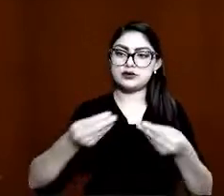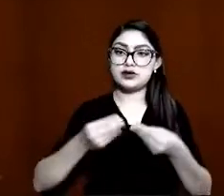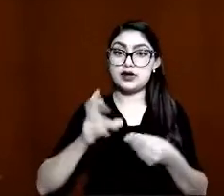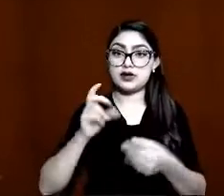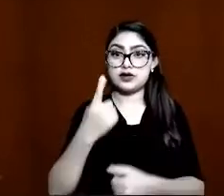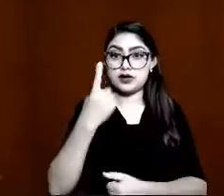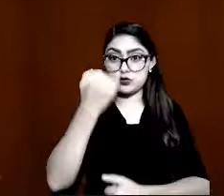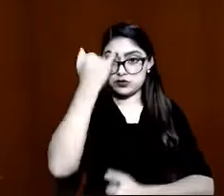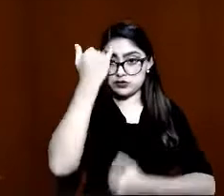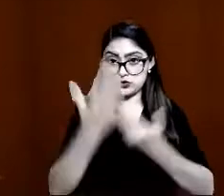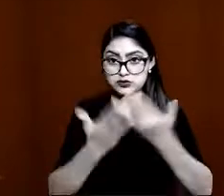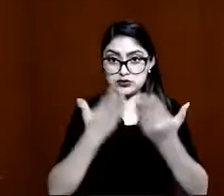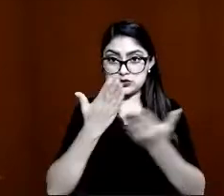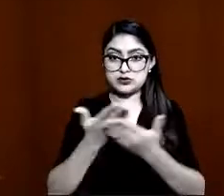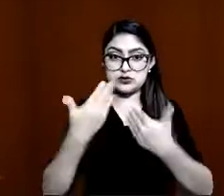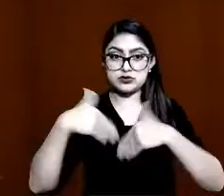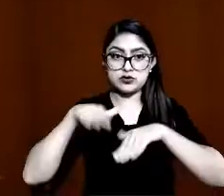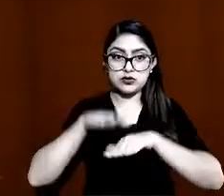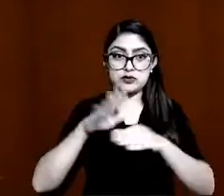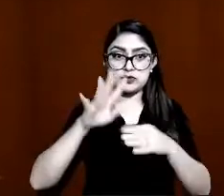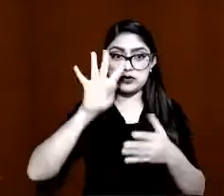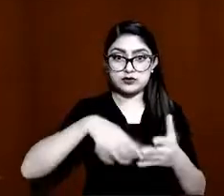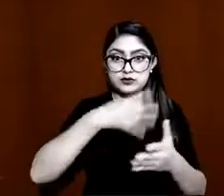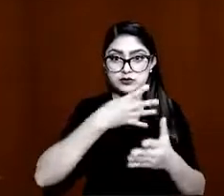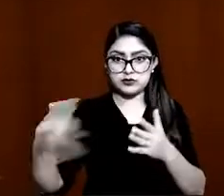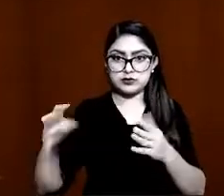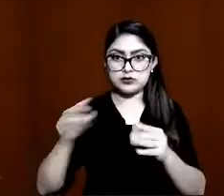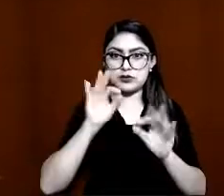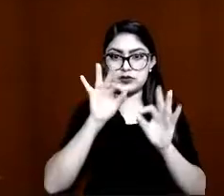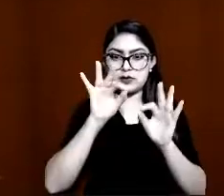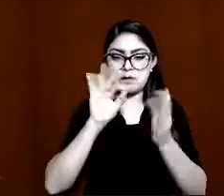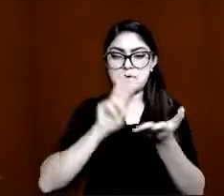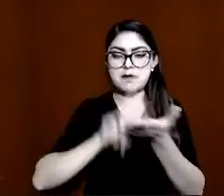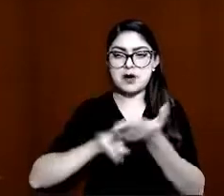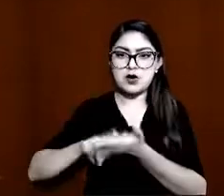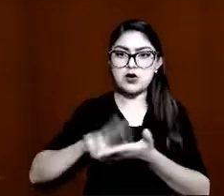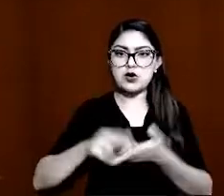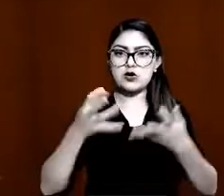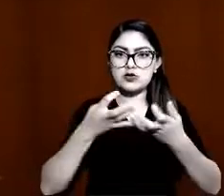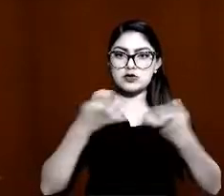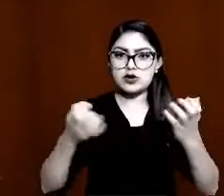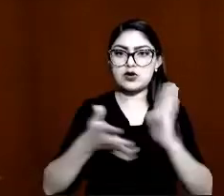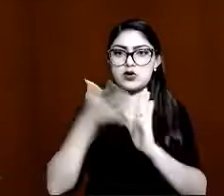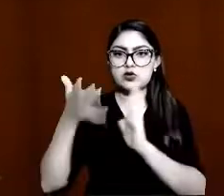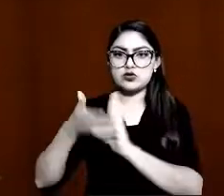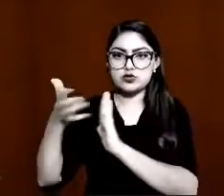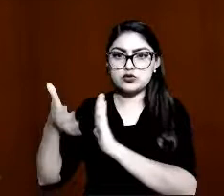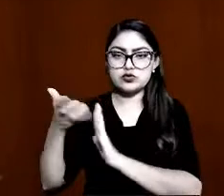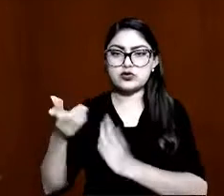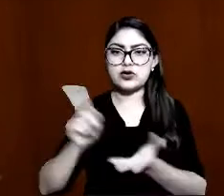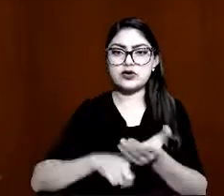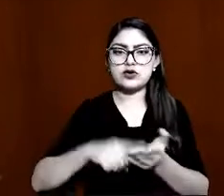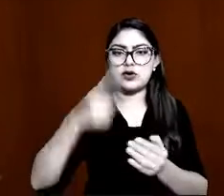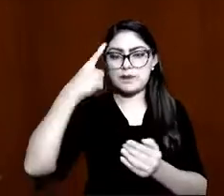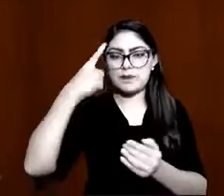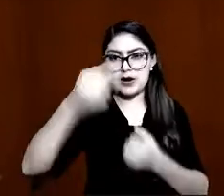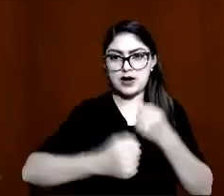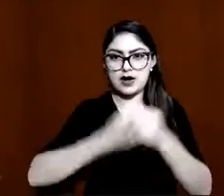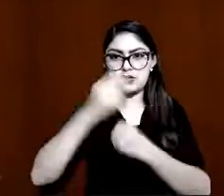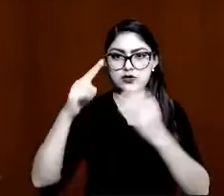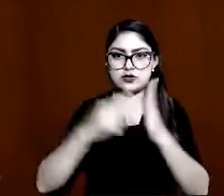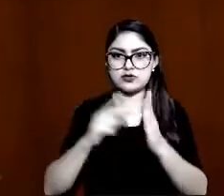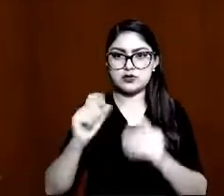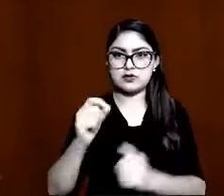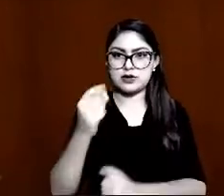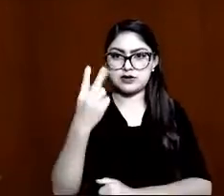sobre tablas de valores unitarios de suelo y construcción para el ejercicio fiscal